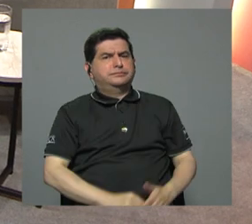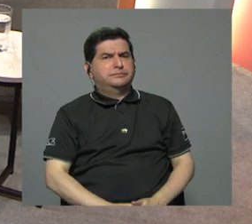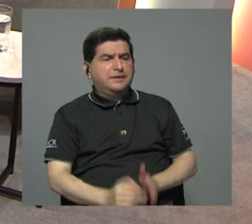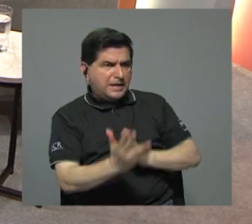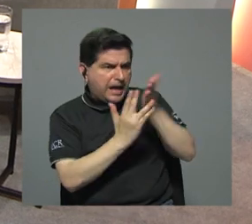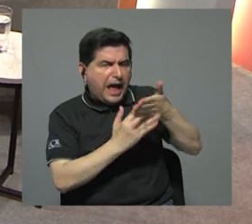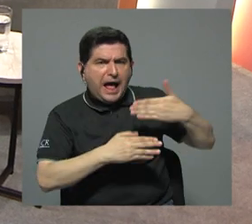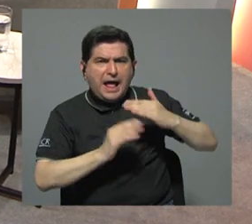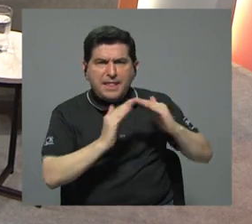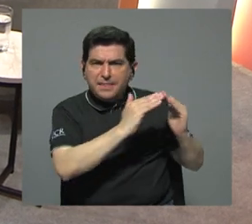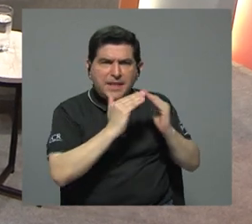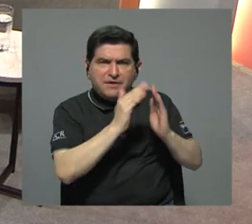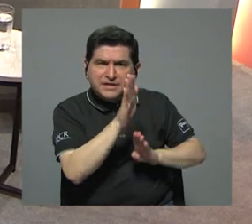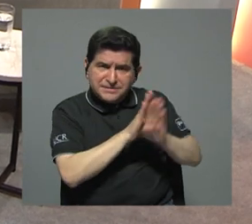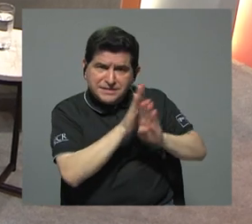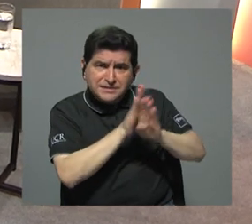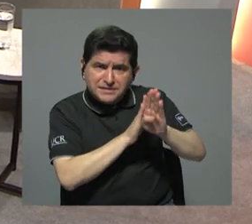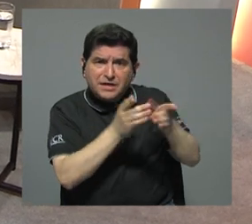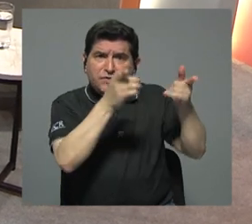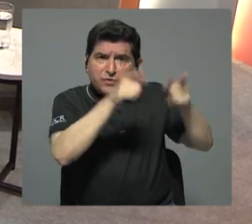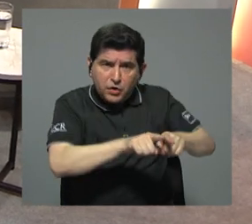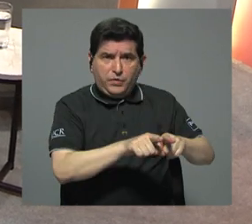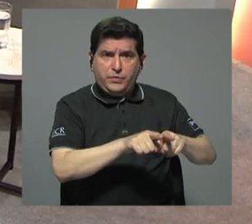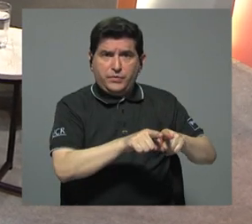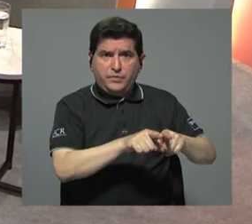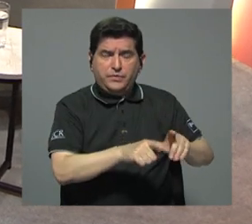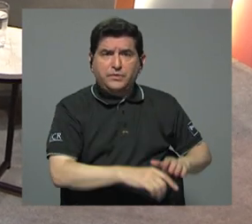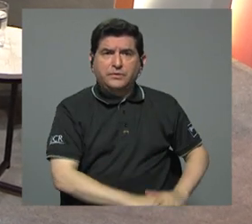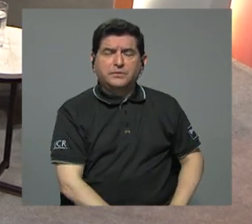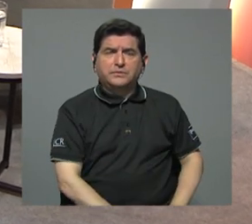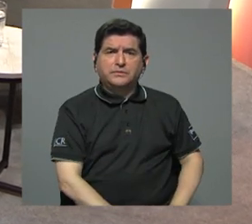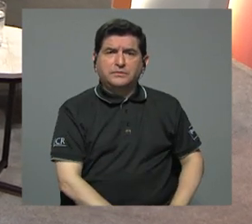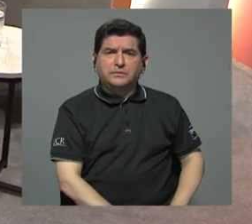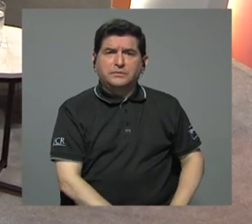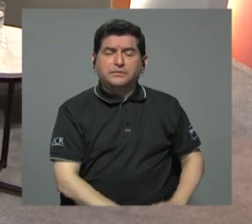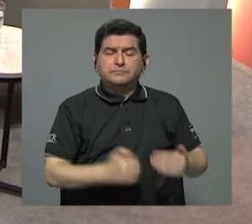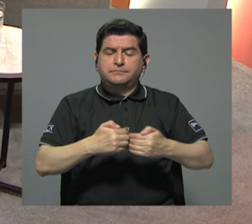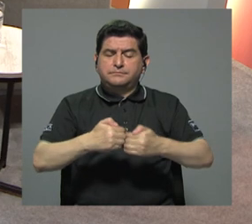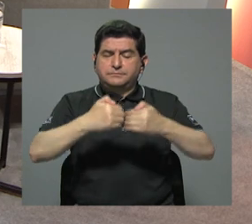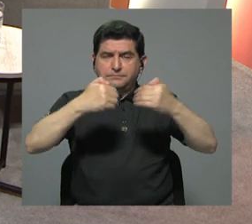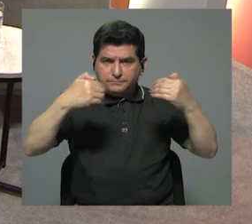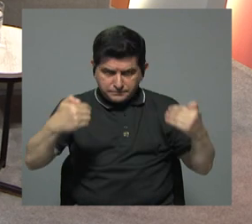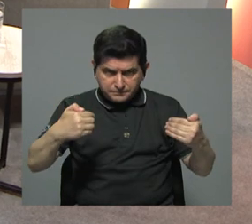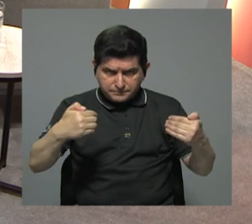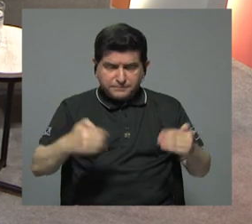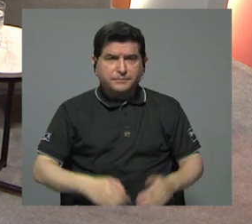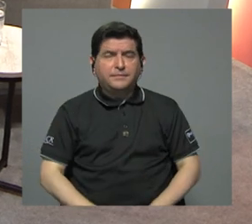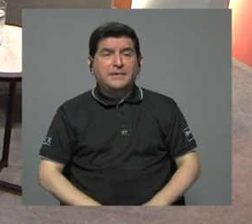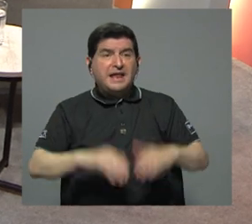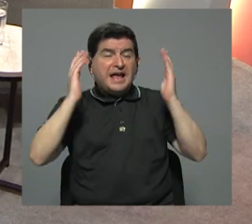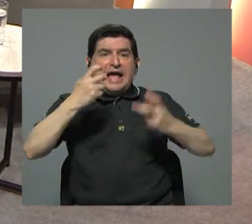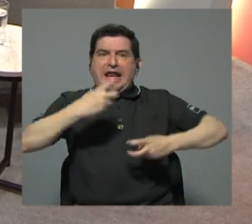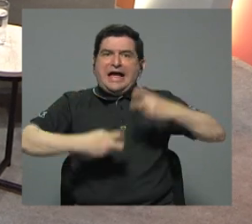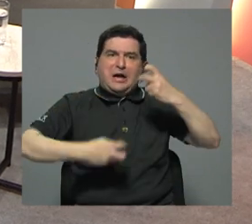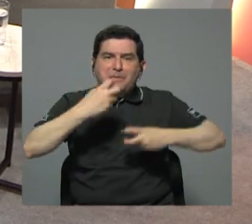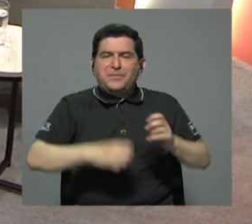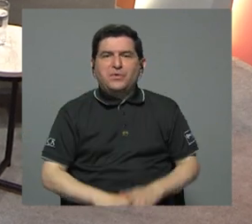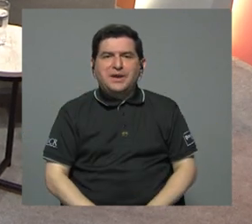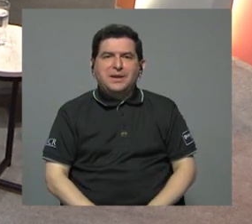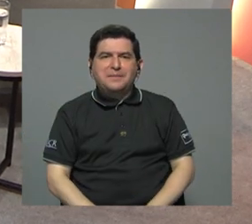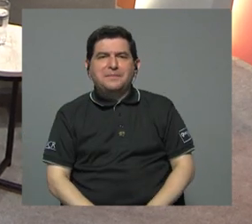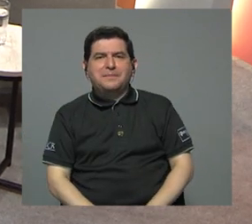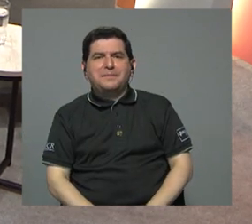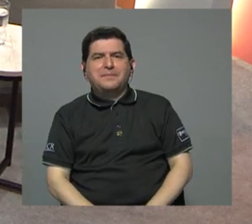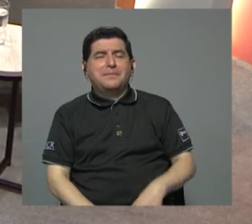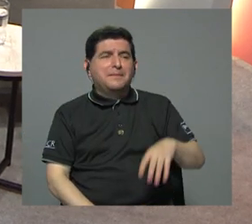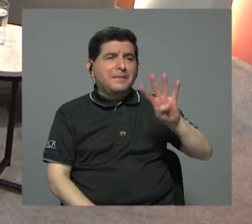las comunidades se desarrollan verdad entonces sí por otro lado tenemos un gran escándalo 40 y pico